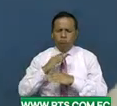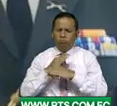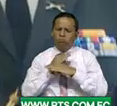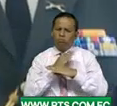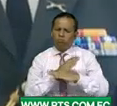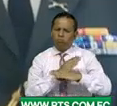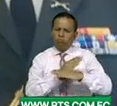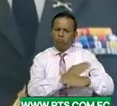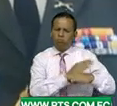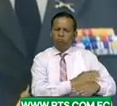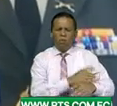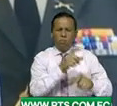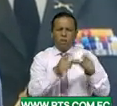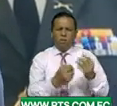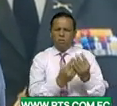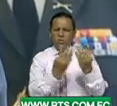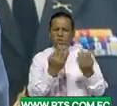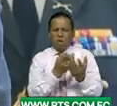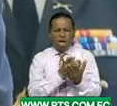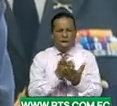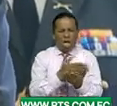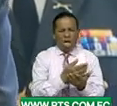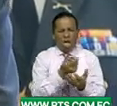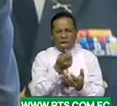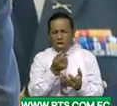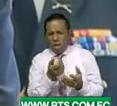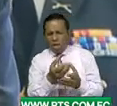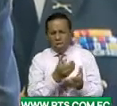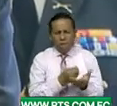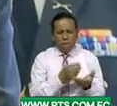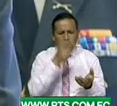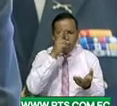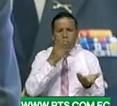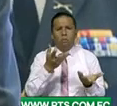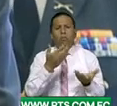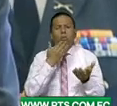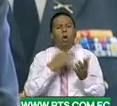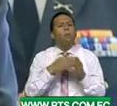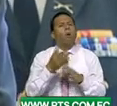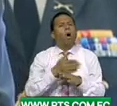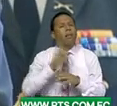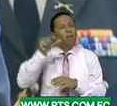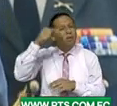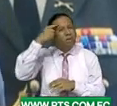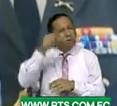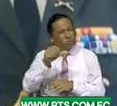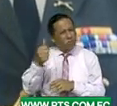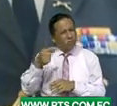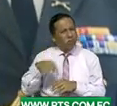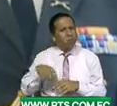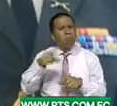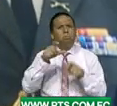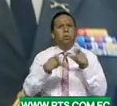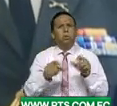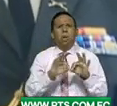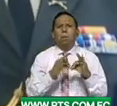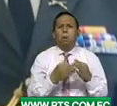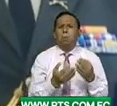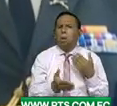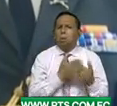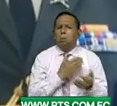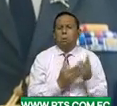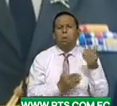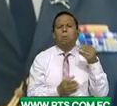Era común ver en gobiernos anteriores parientes trabajando en el mismo gabinete o en el despacho